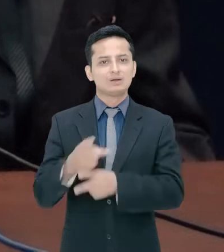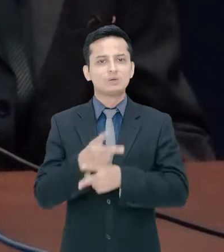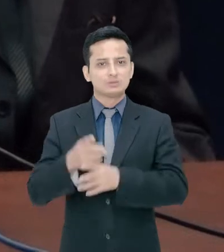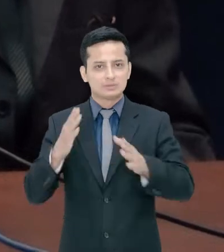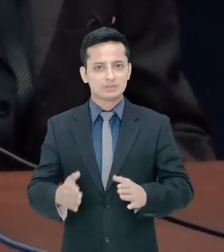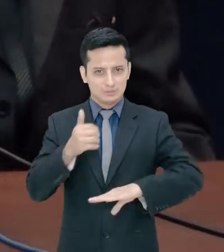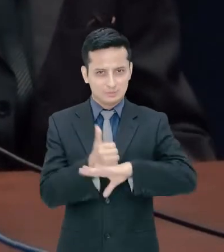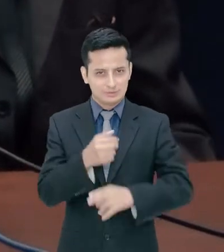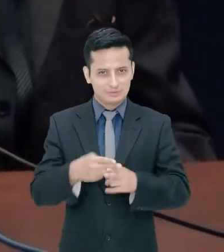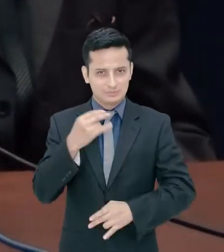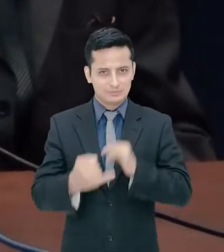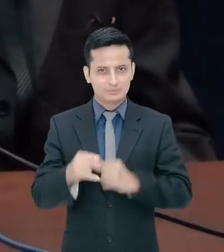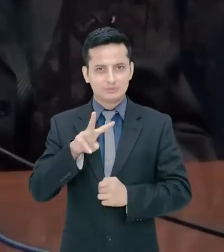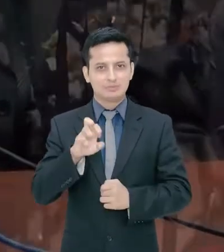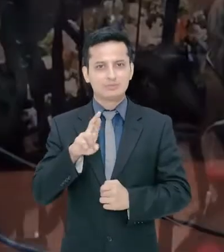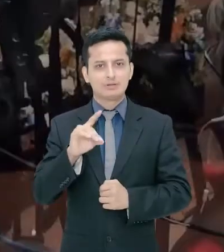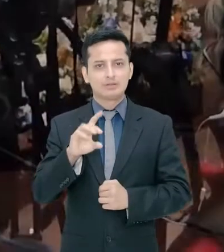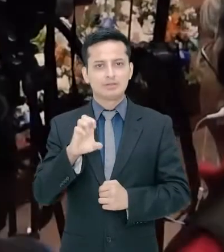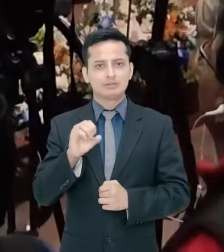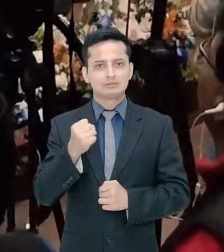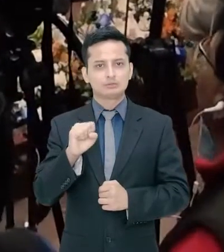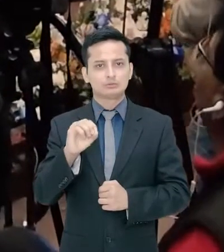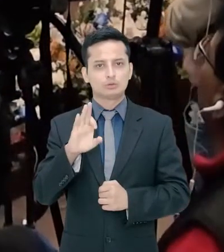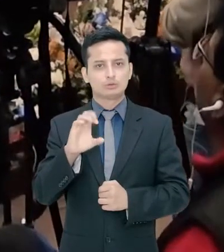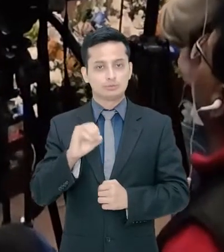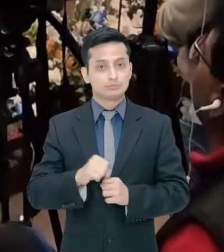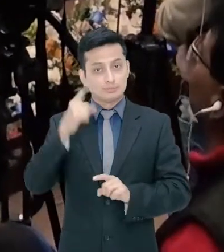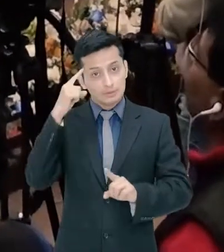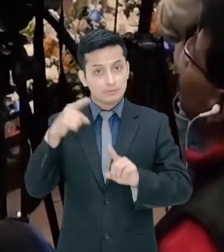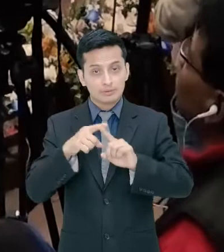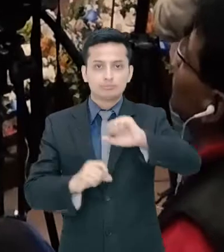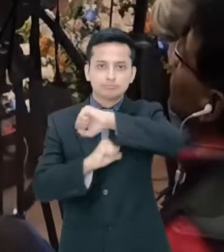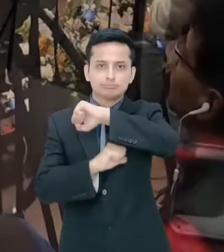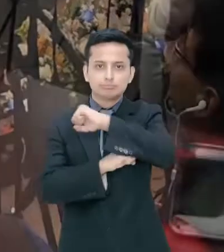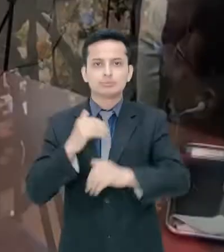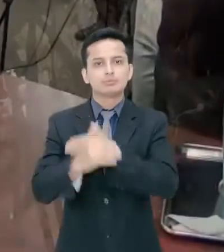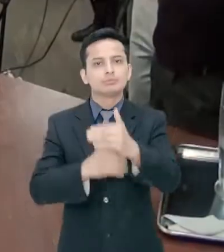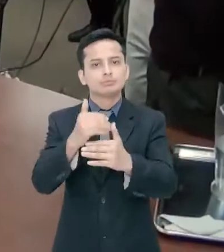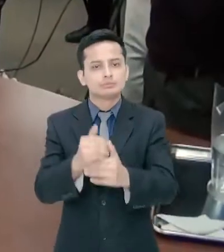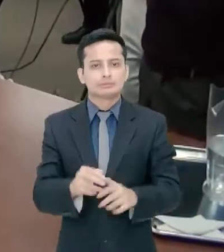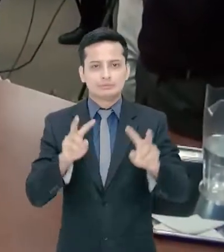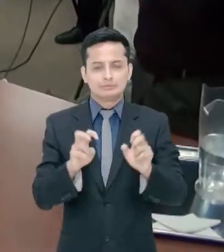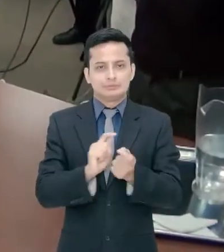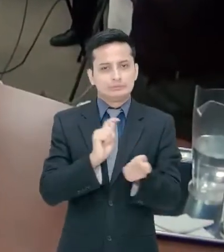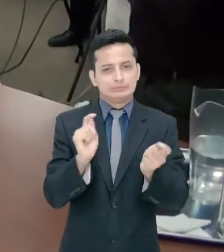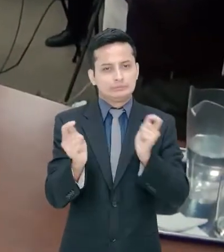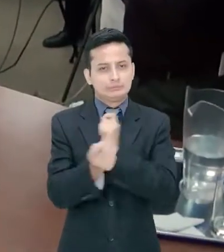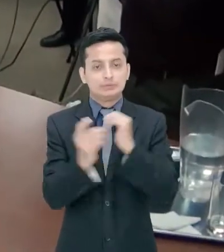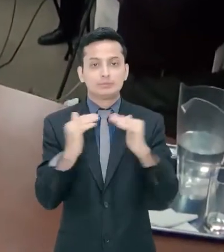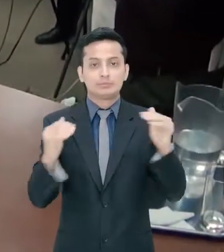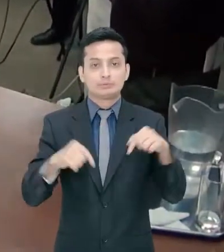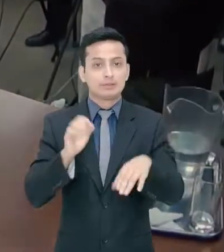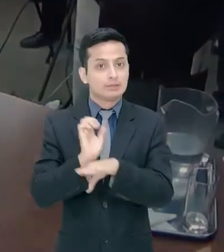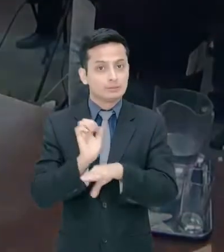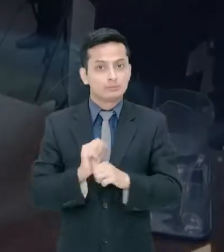El consejero del Consejo Nacional Electoral, Luis Verde Soto, con el objetivo de fortalecer el proceso de transición a la democracia